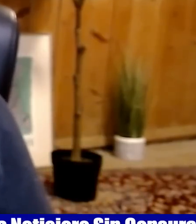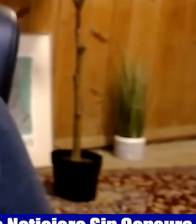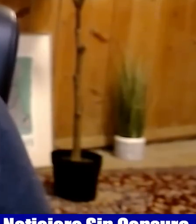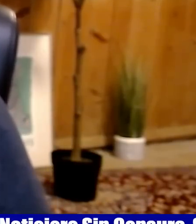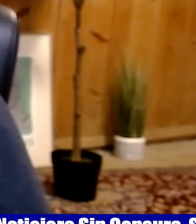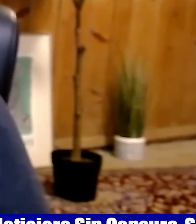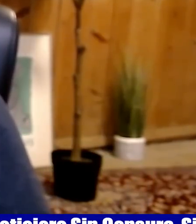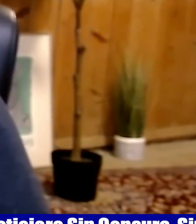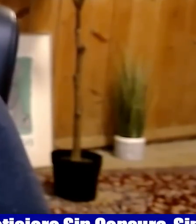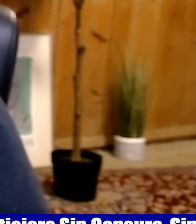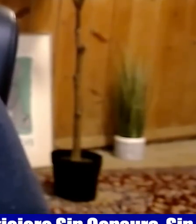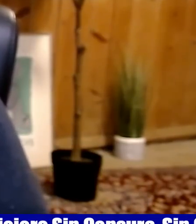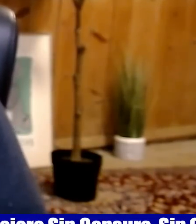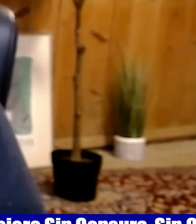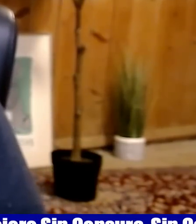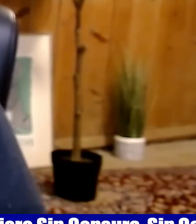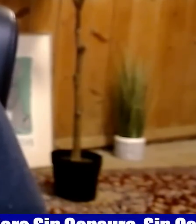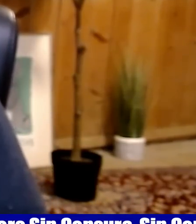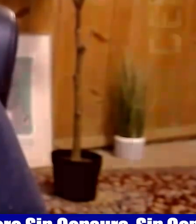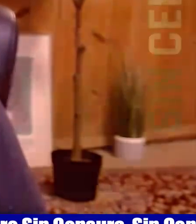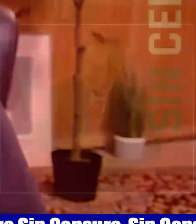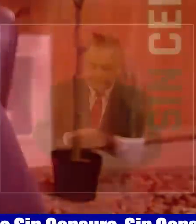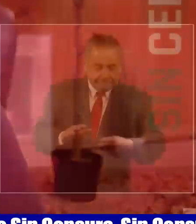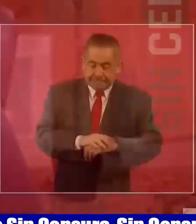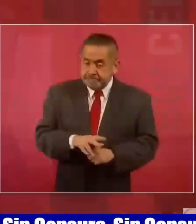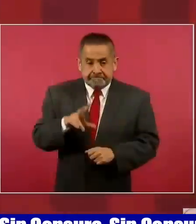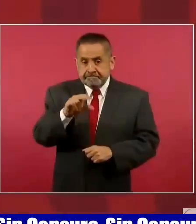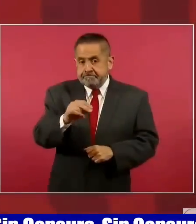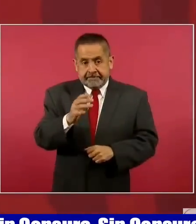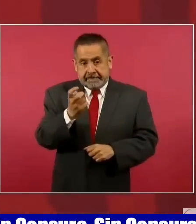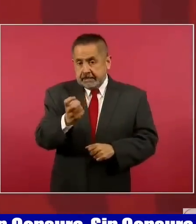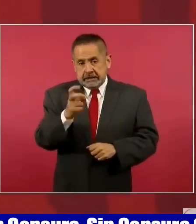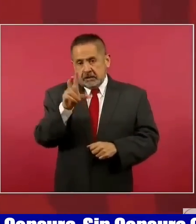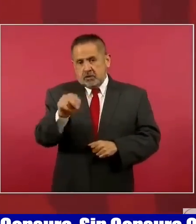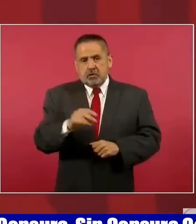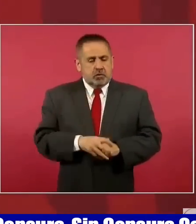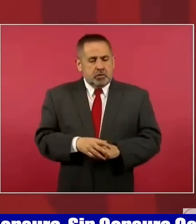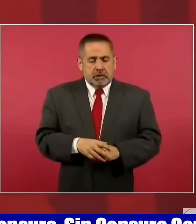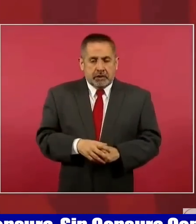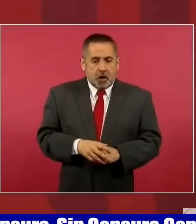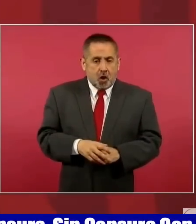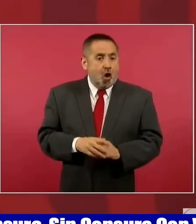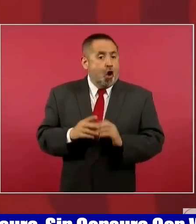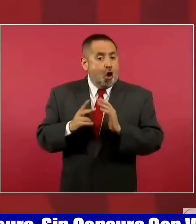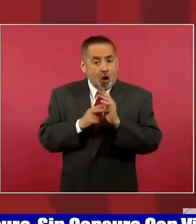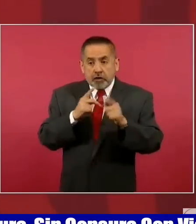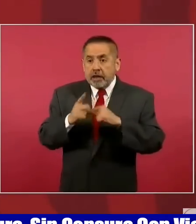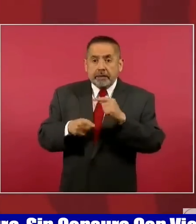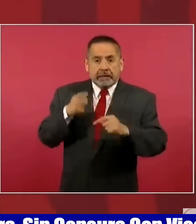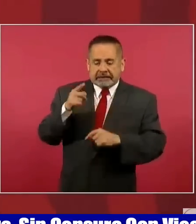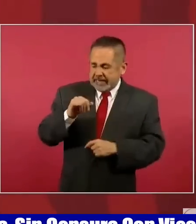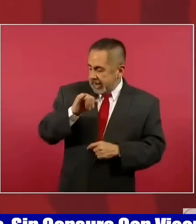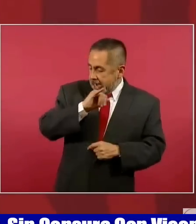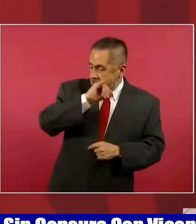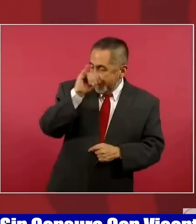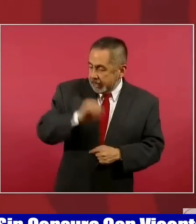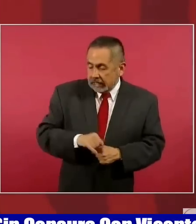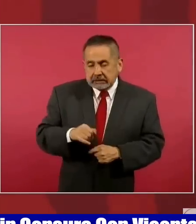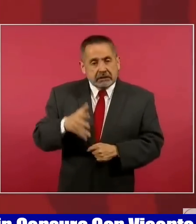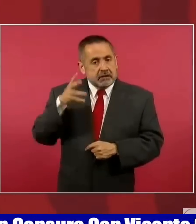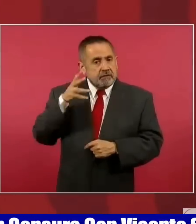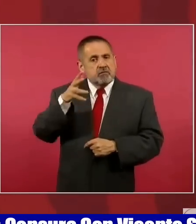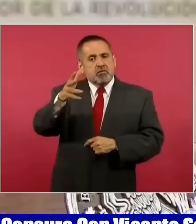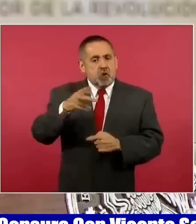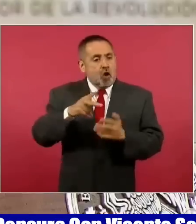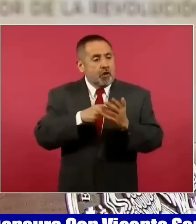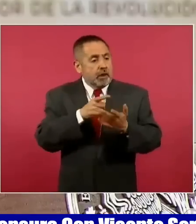presidente dice que todavía hay que pagar esa deuda, hay que seguir pagando los intereses y va a seguir. Va a llevarnos un